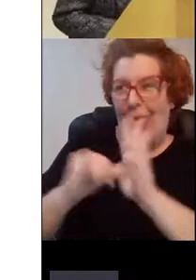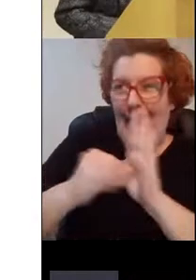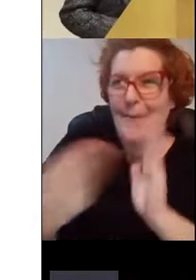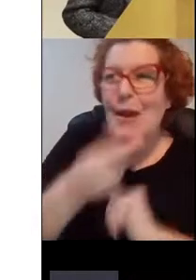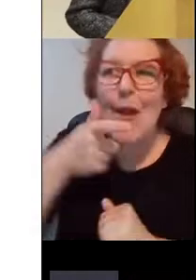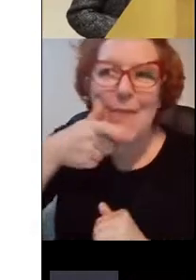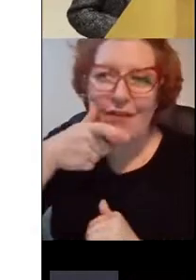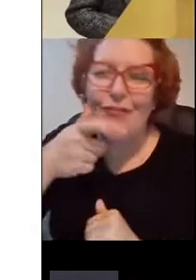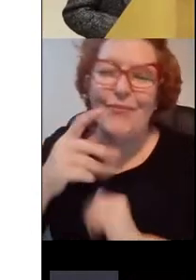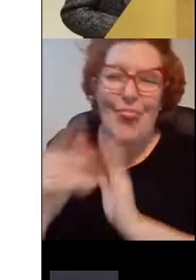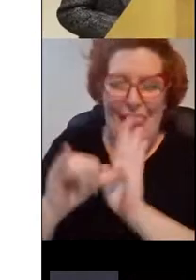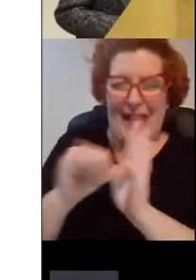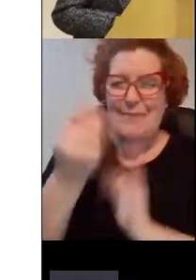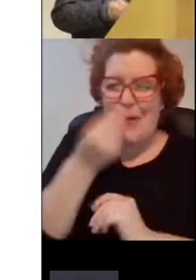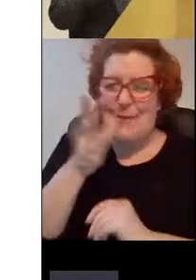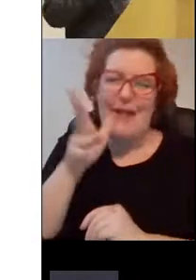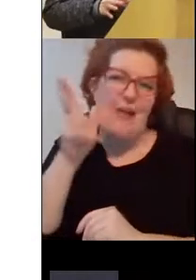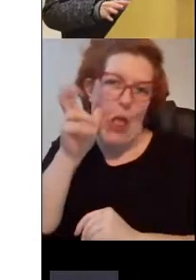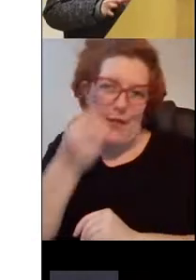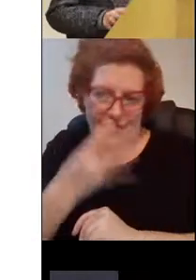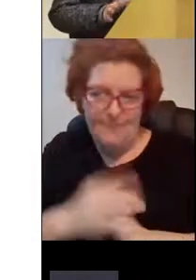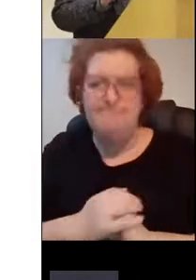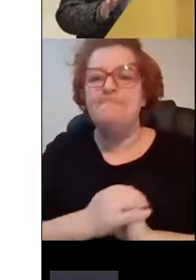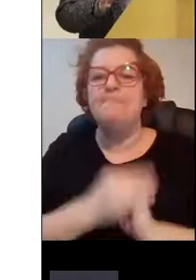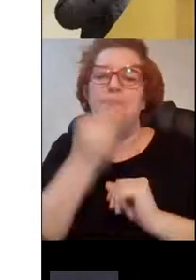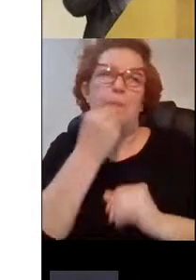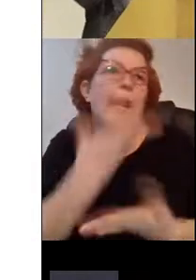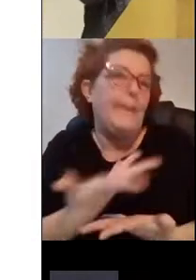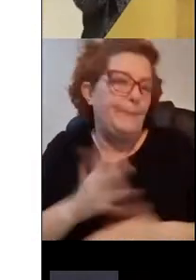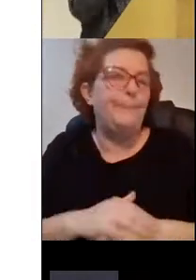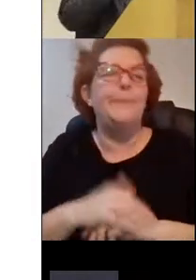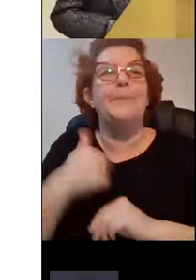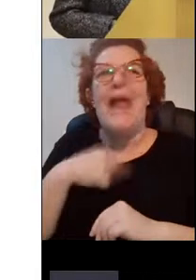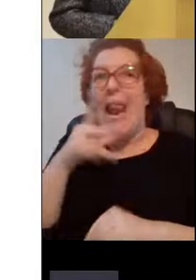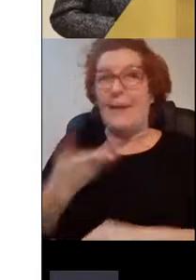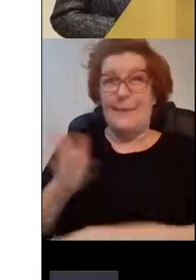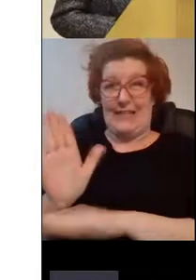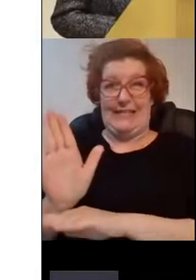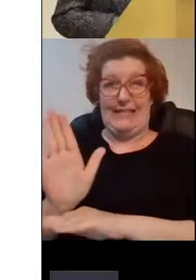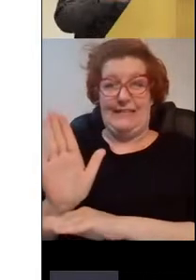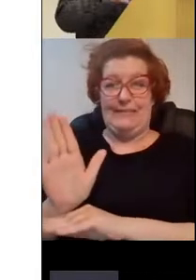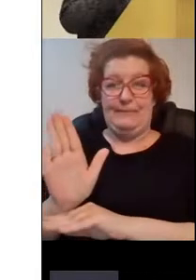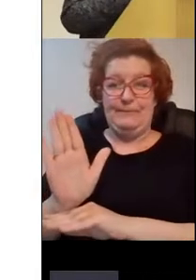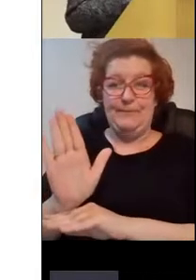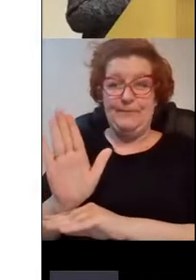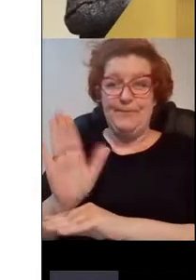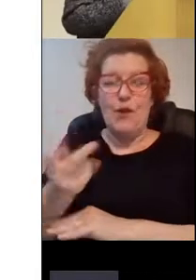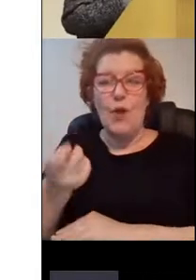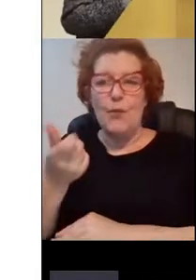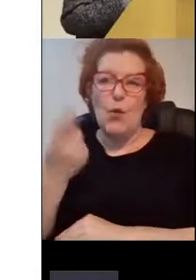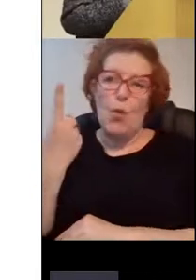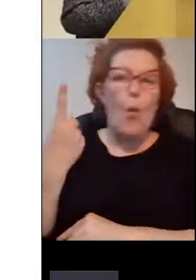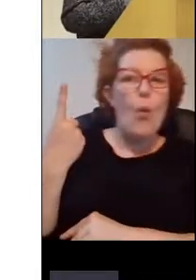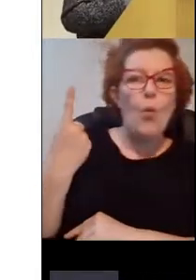Vale. Pues bueno, vamos a presentar una de las